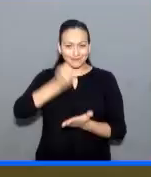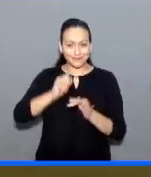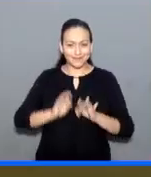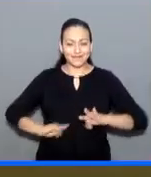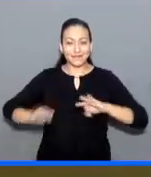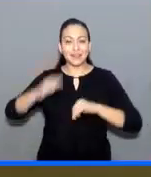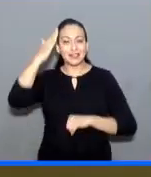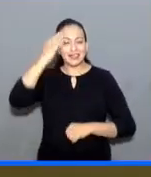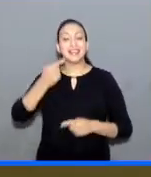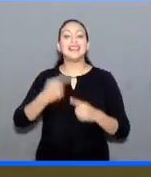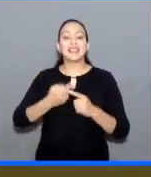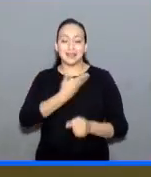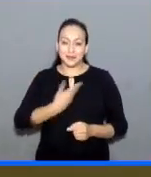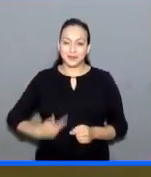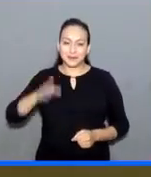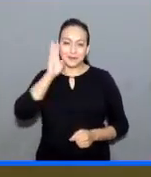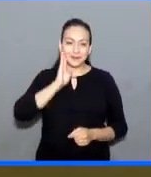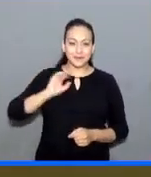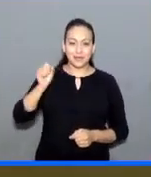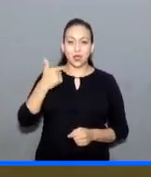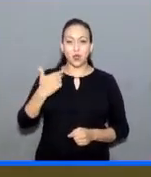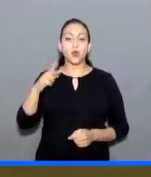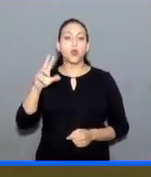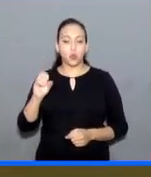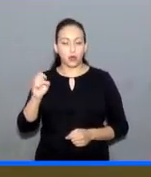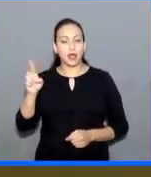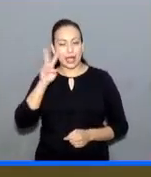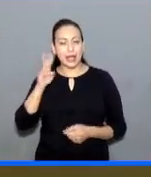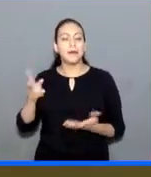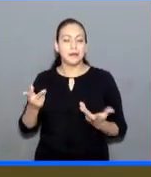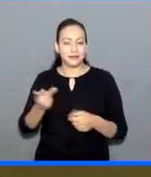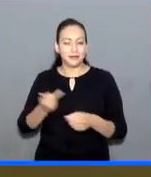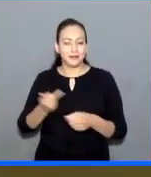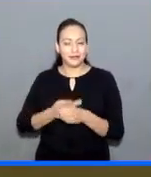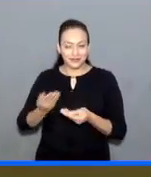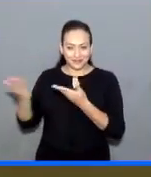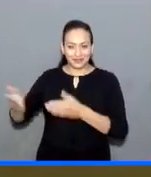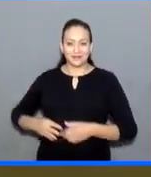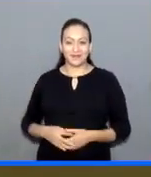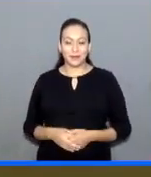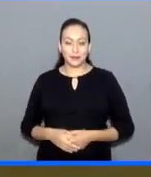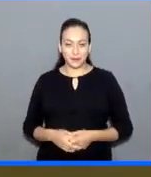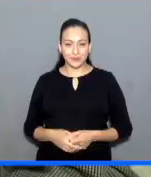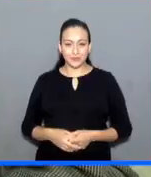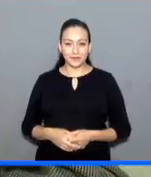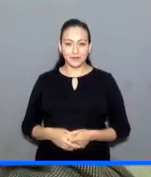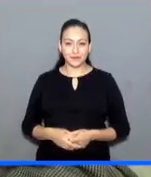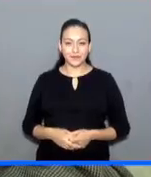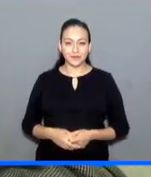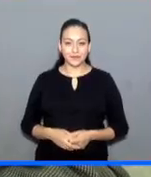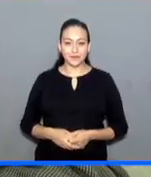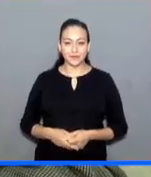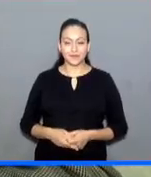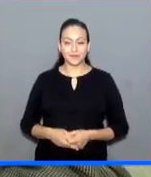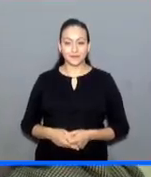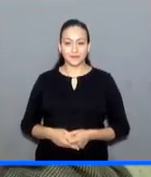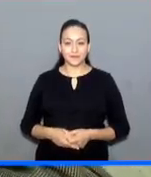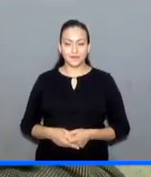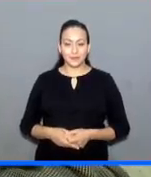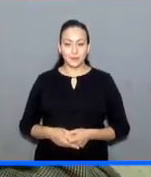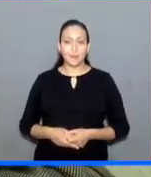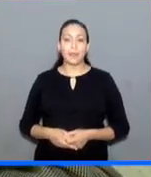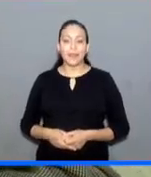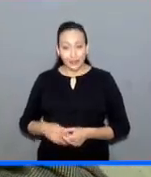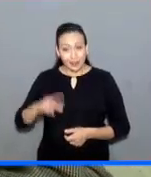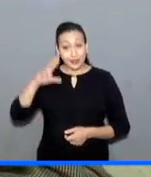Hugo Aguilar Ortiz. Mi compañero Óscar González tiene los detalles. Adelante, Óscar. Así es, en la sede alterna